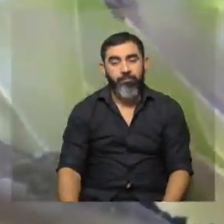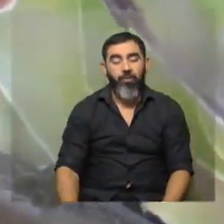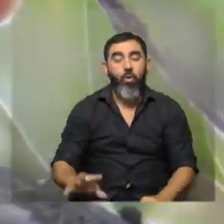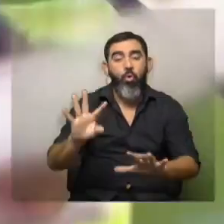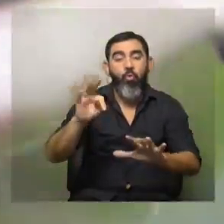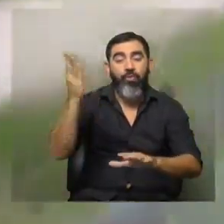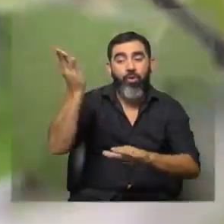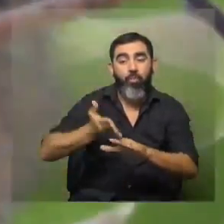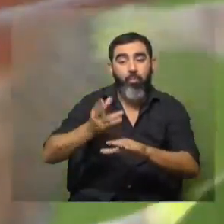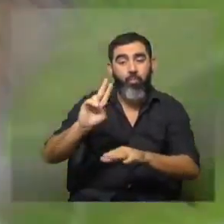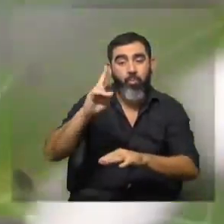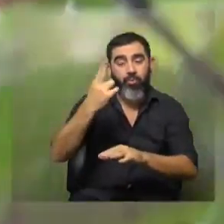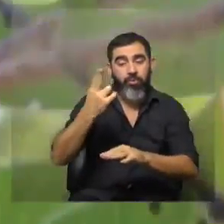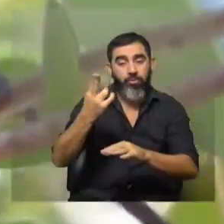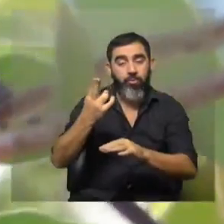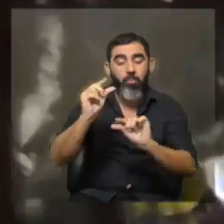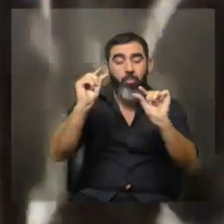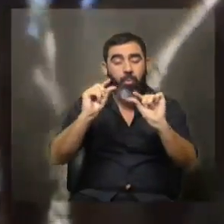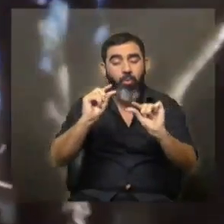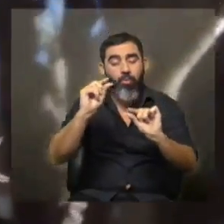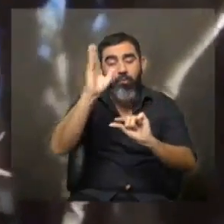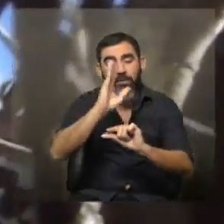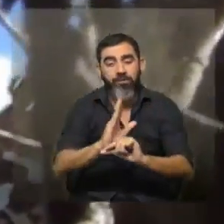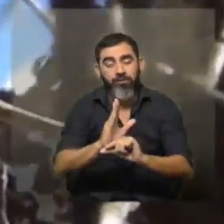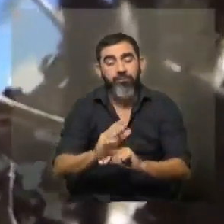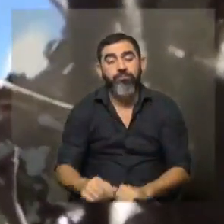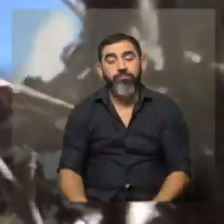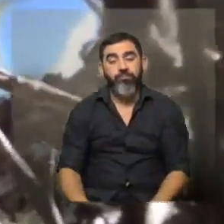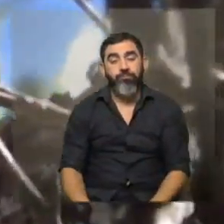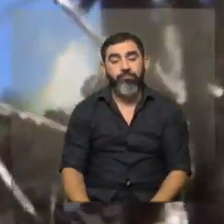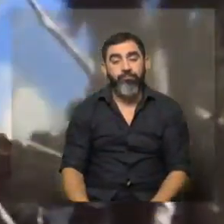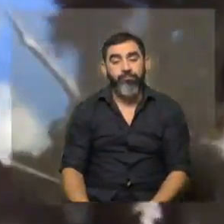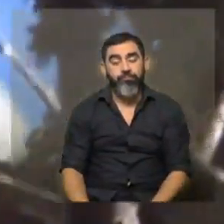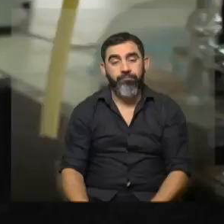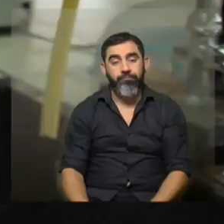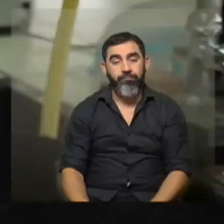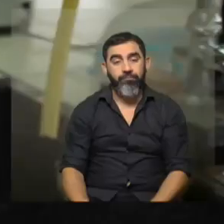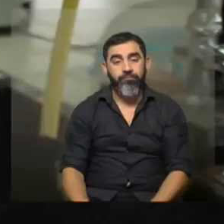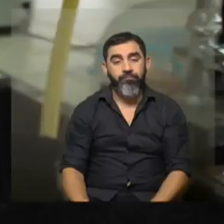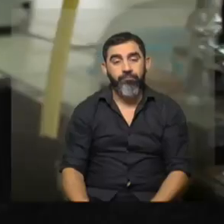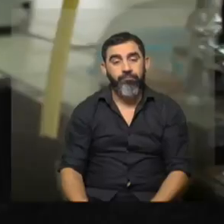90% nuestro, compartido con un pedacito de Río Grande do Sul. Entonces, más allá de que no